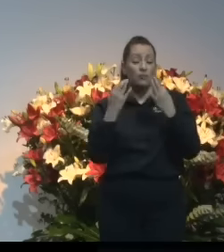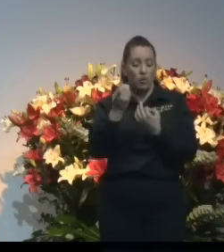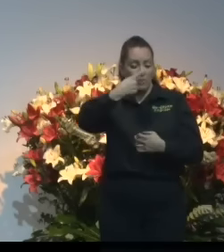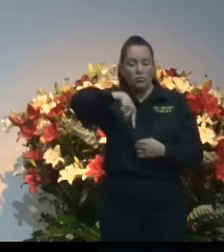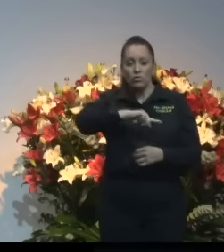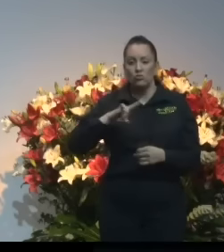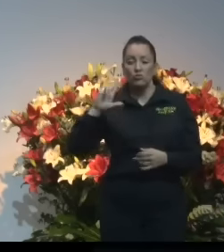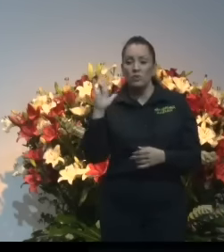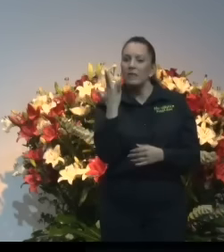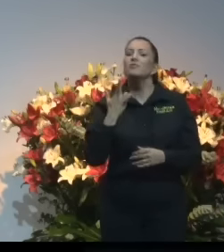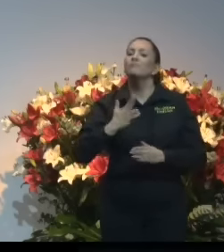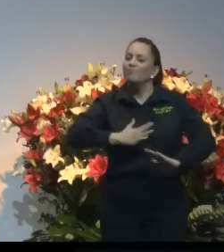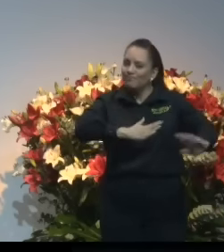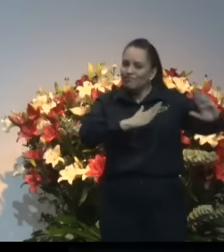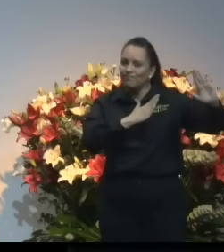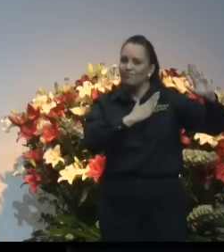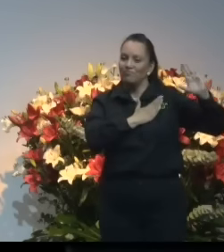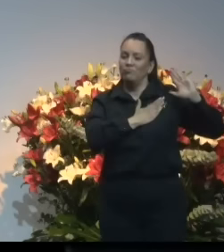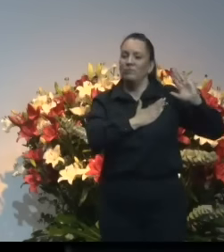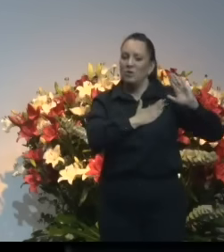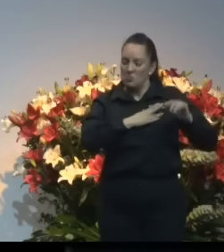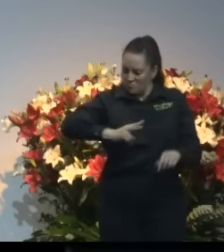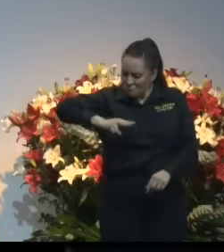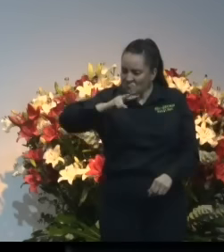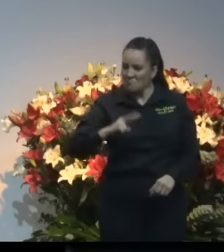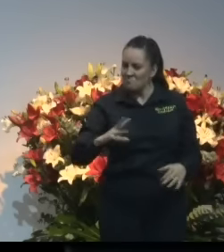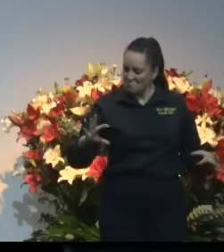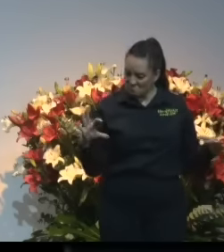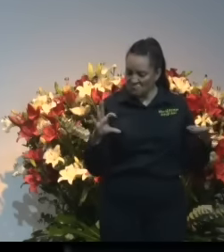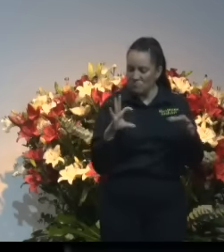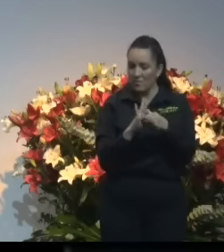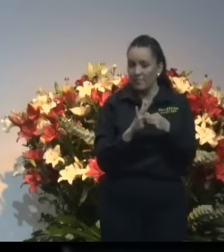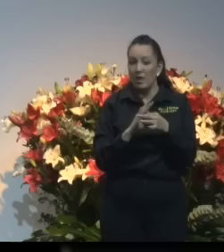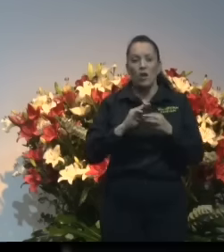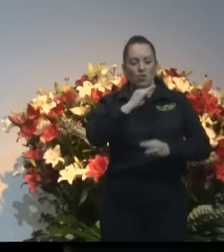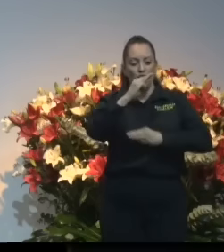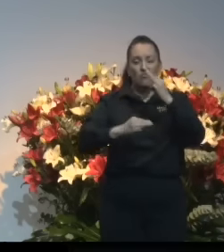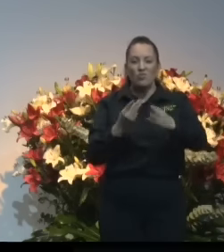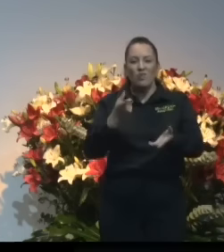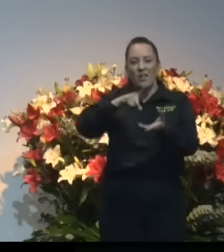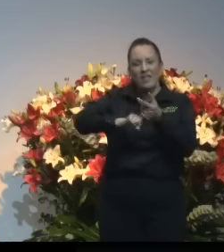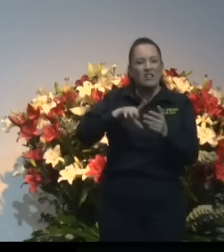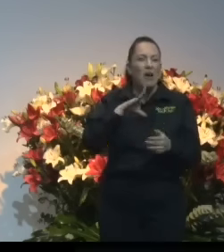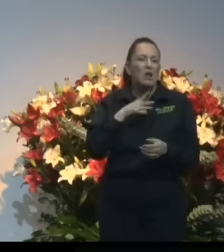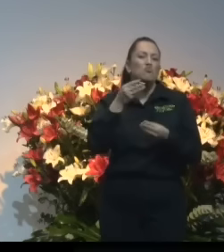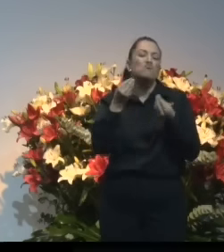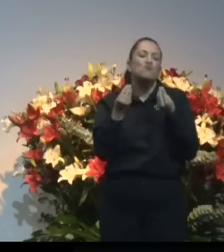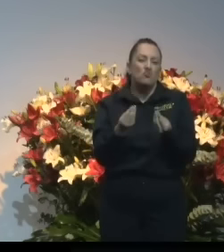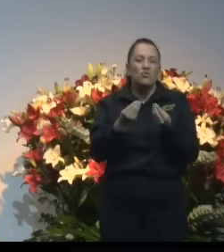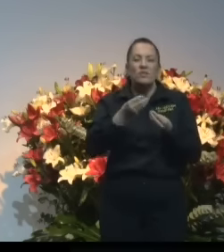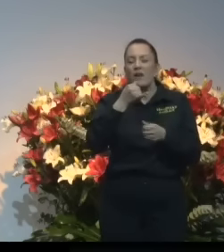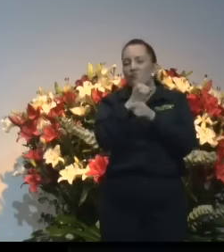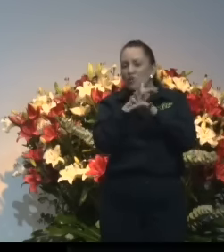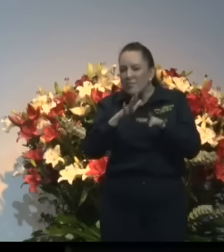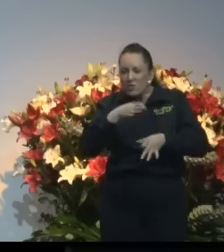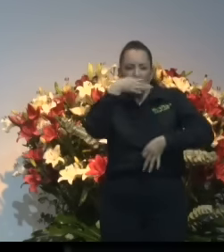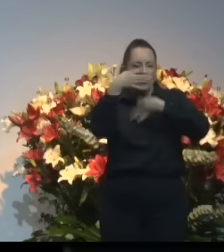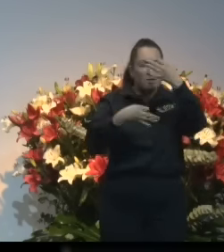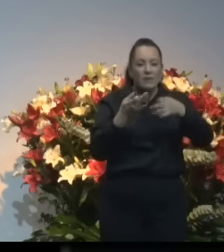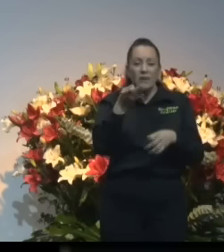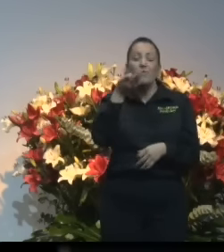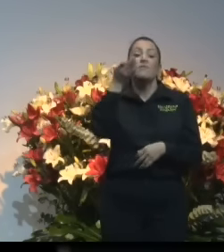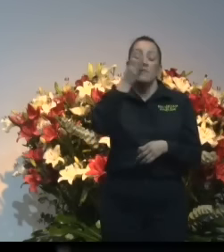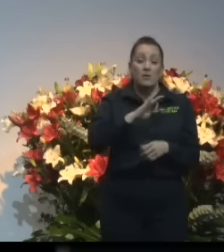verdad. En un mundo inundado por noticias falsas, la verificación de información es